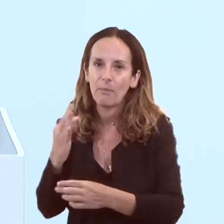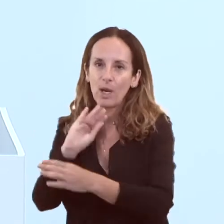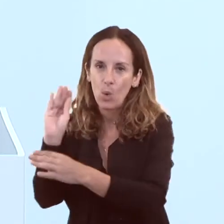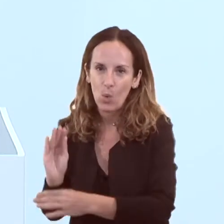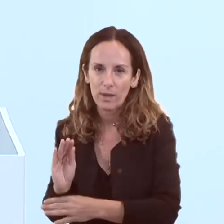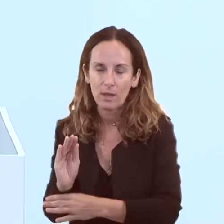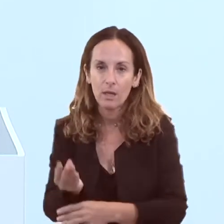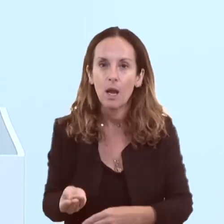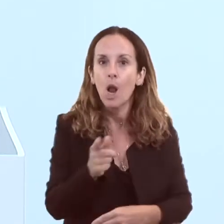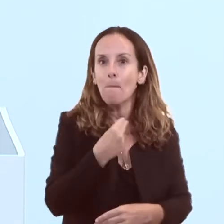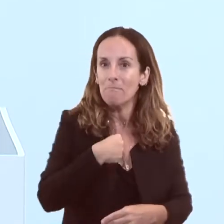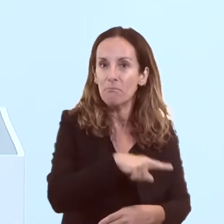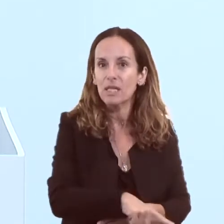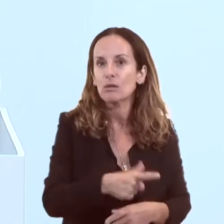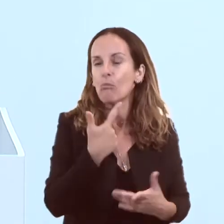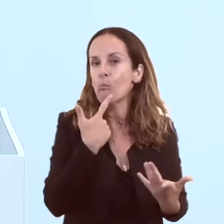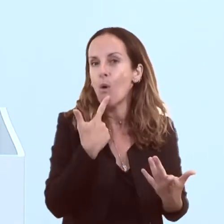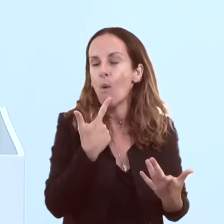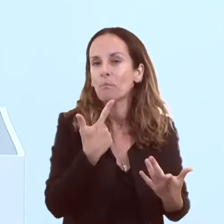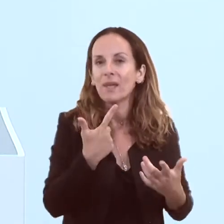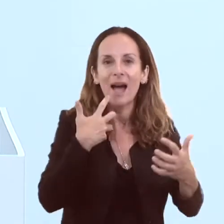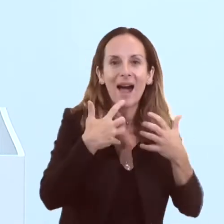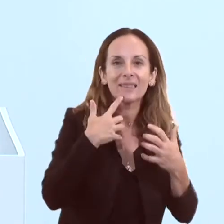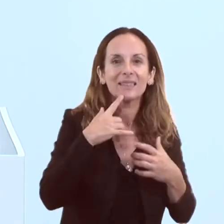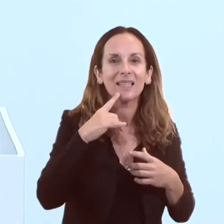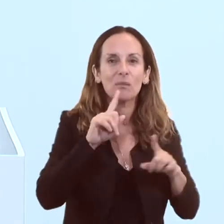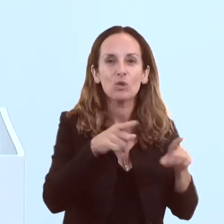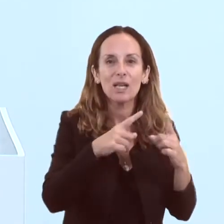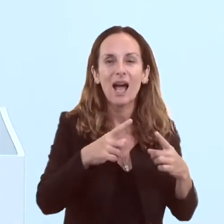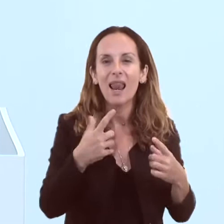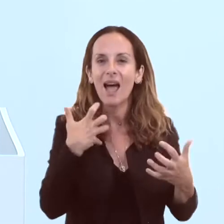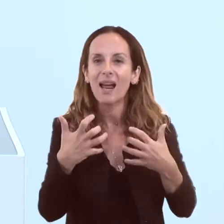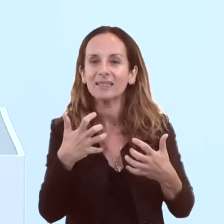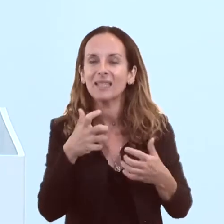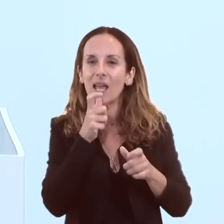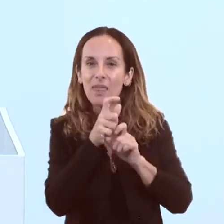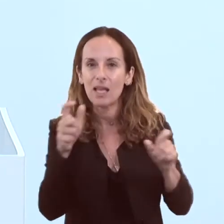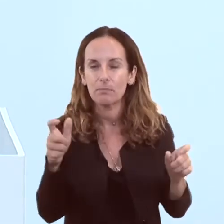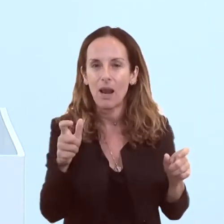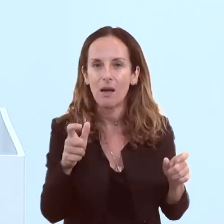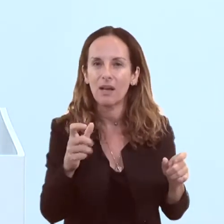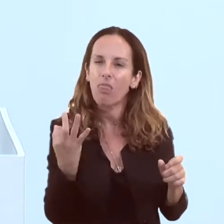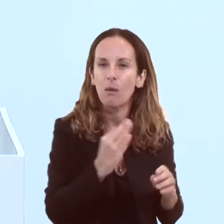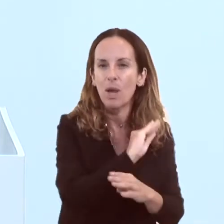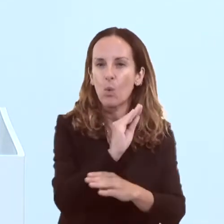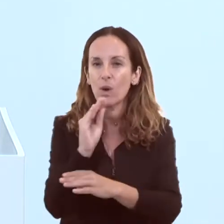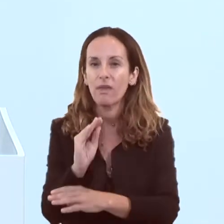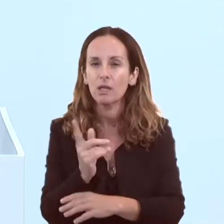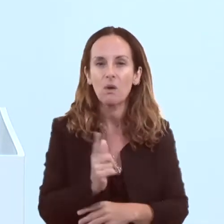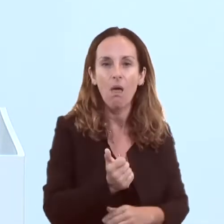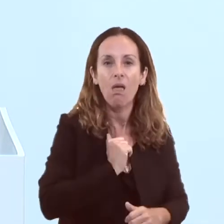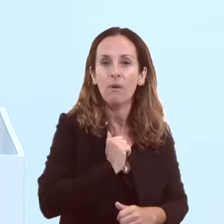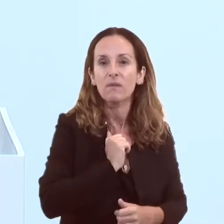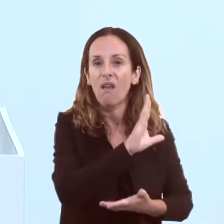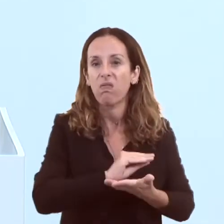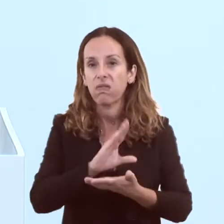las artes de la palabra y del sonido musical Si lo convertimos todo en mera mercancía sin preservar la Hondura del